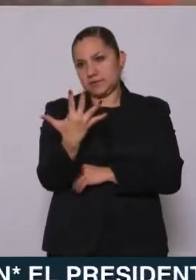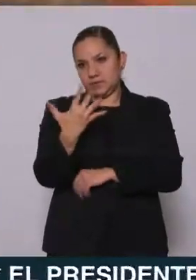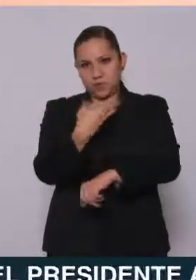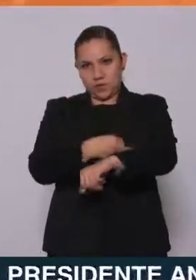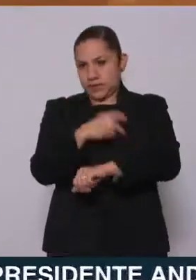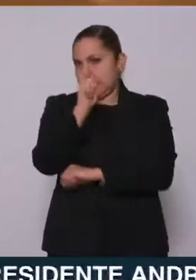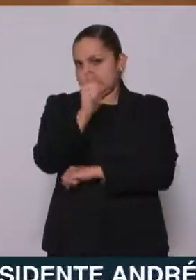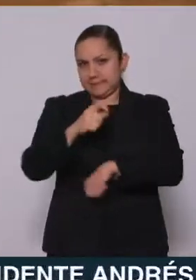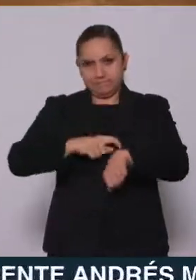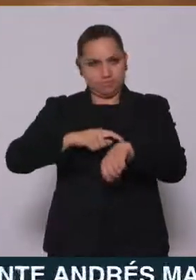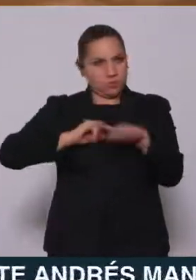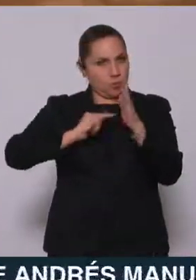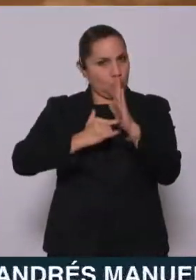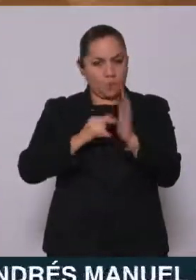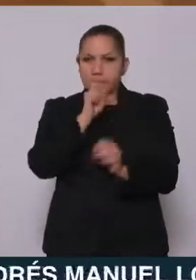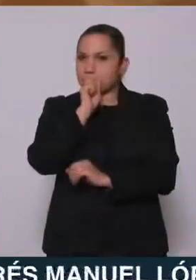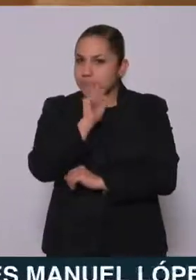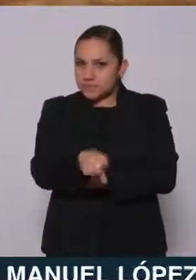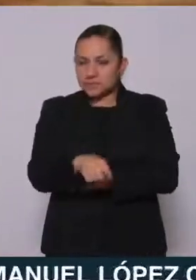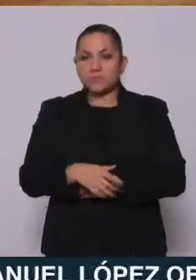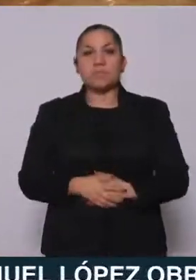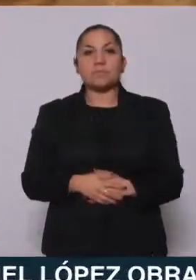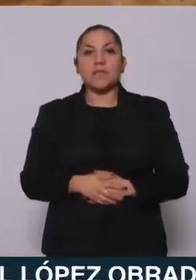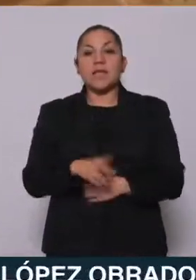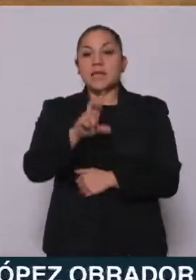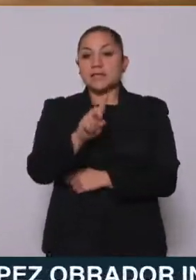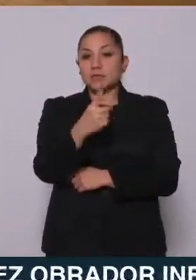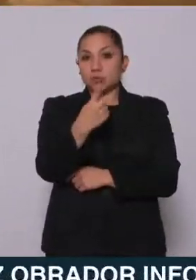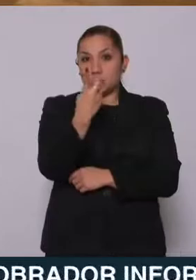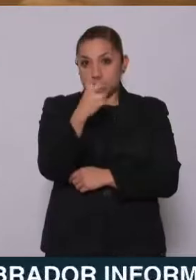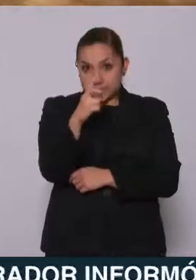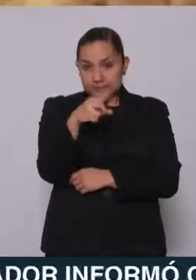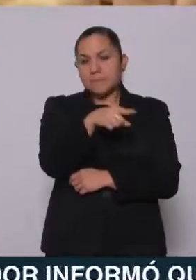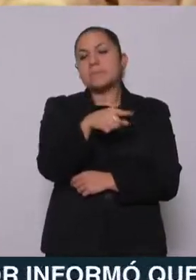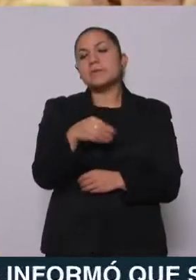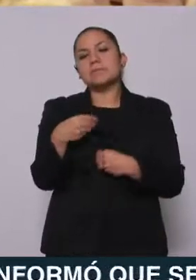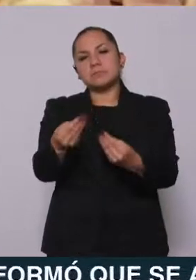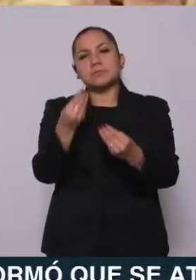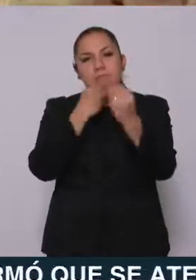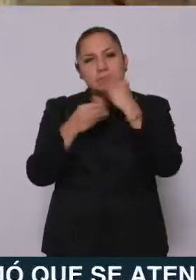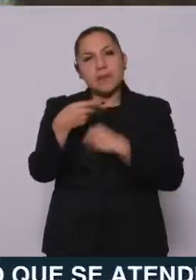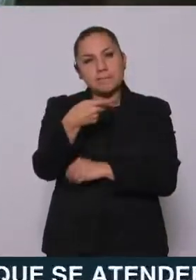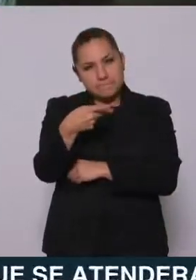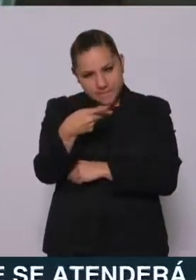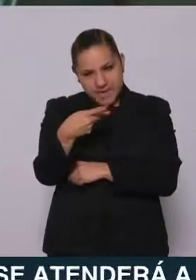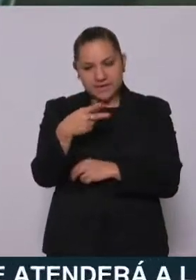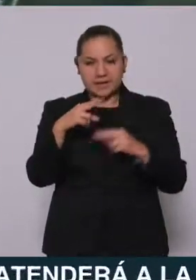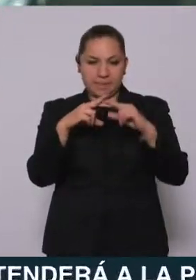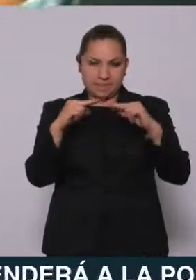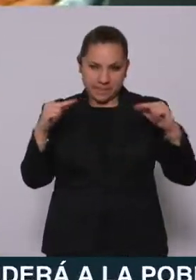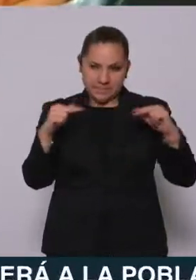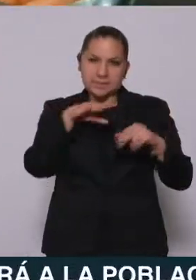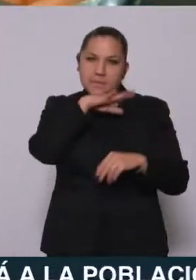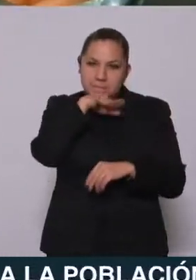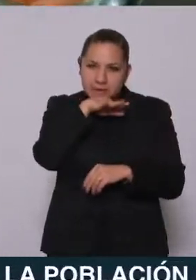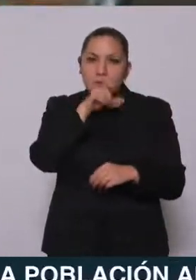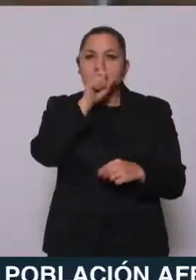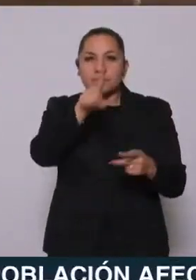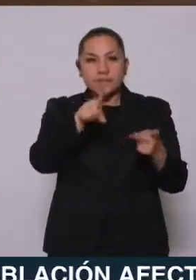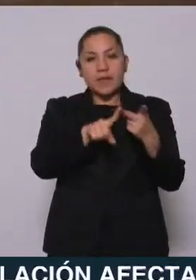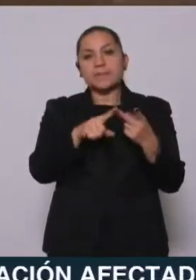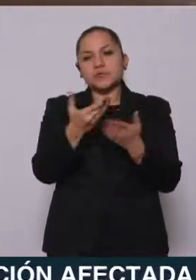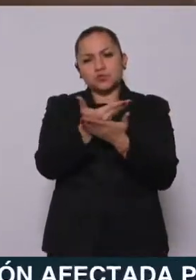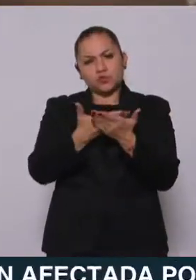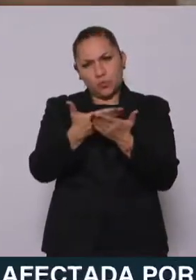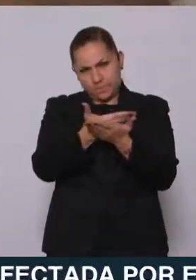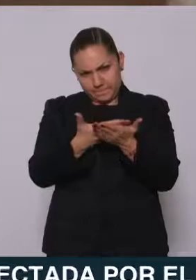normal. Para el 31 de diciembre, el menú será de pierna de cerdo en salsa de mango, sopa fría y ensalada de manzana con zanahoria, y desde luego no